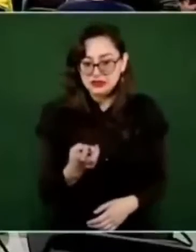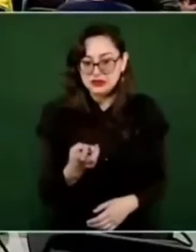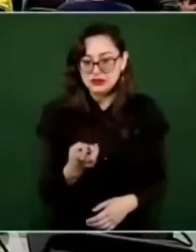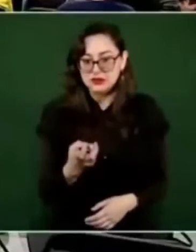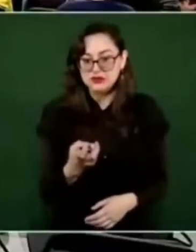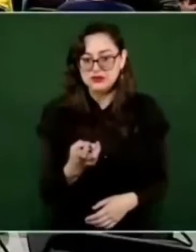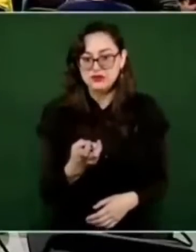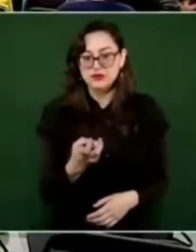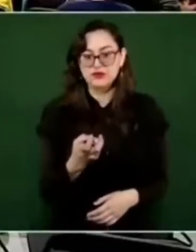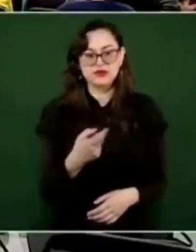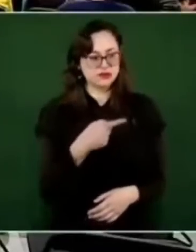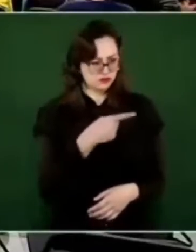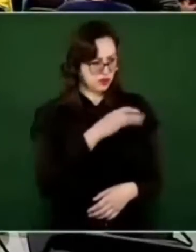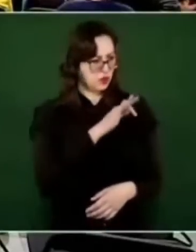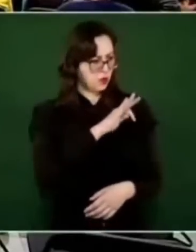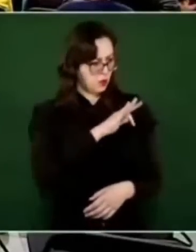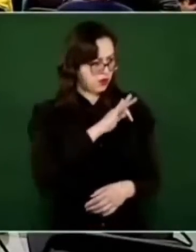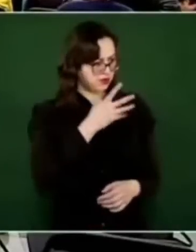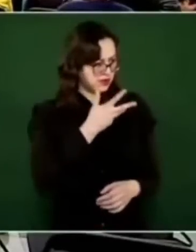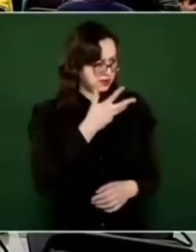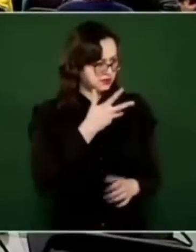¿No lo puedes volver a poner?